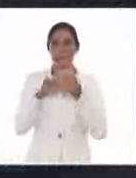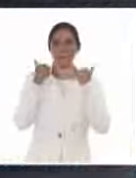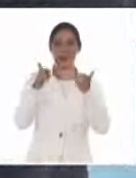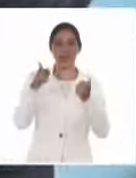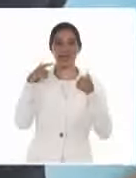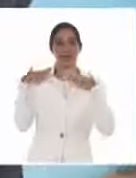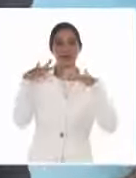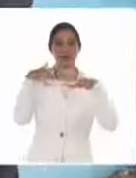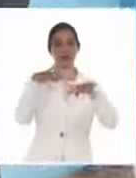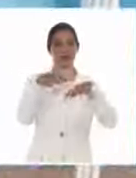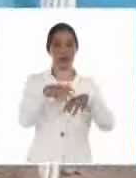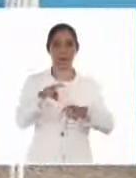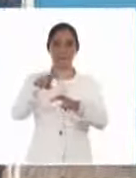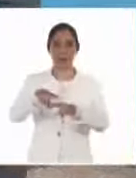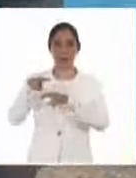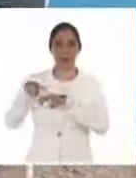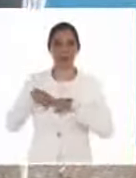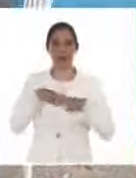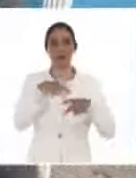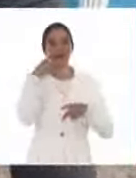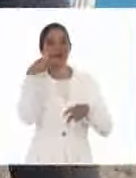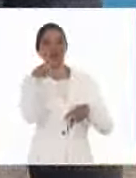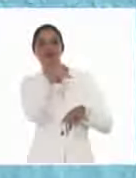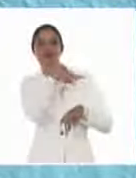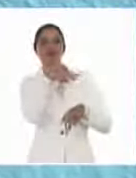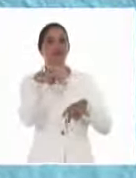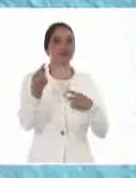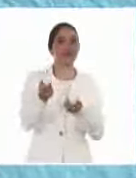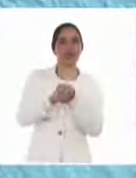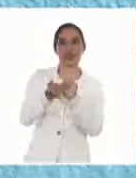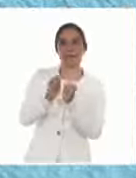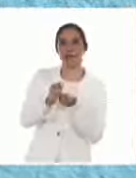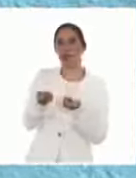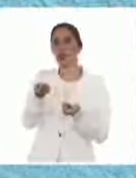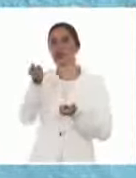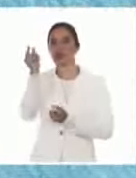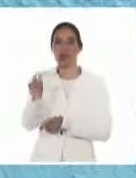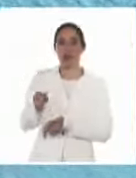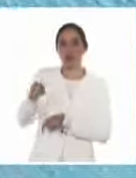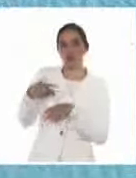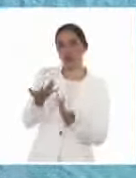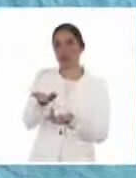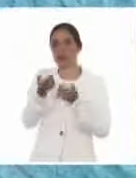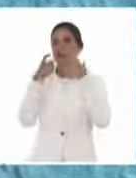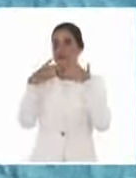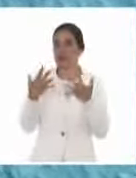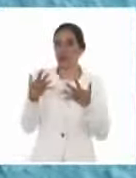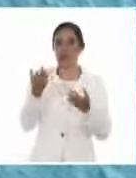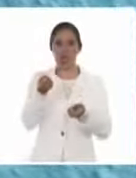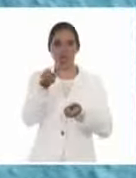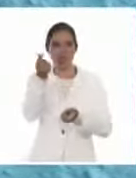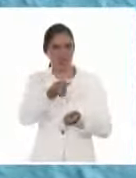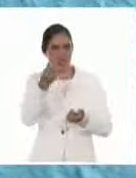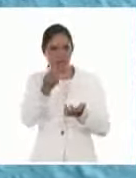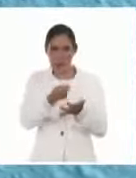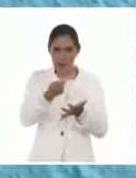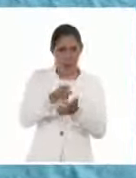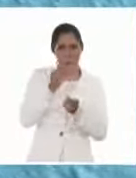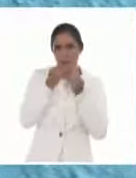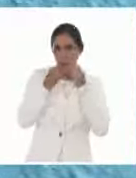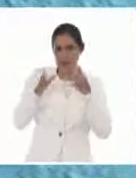puede acceder desde bien temprano, consume alguna que otra oferta gastronómica, precios para todos los bolsillos